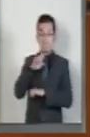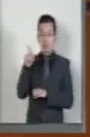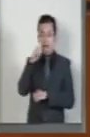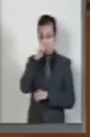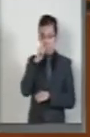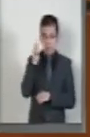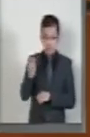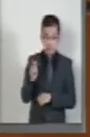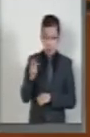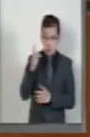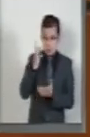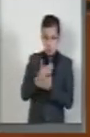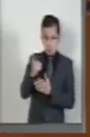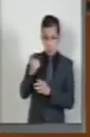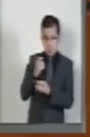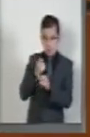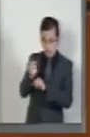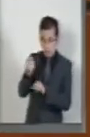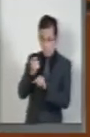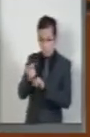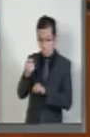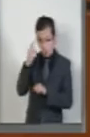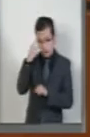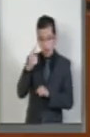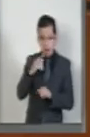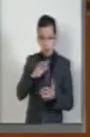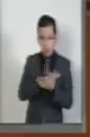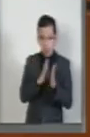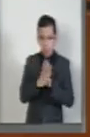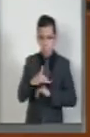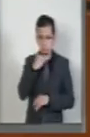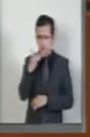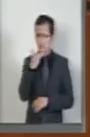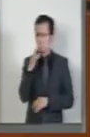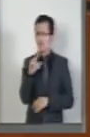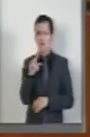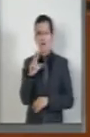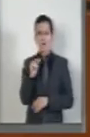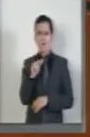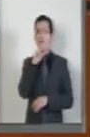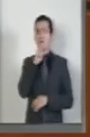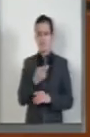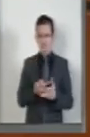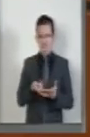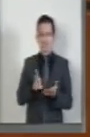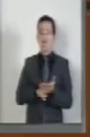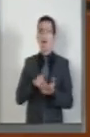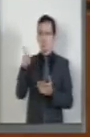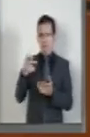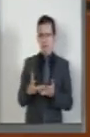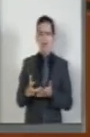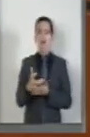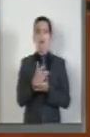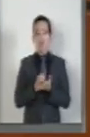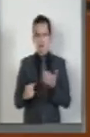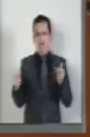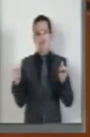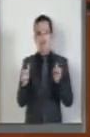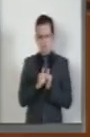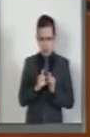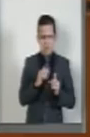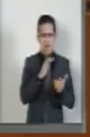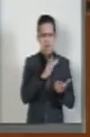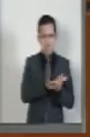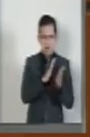únicamente como víctimas de la corrupción, sino también como beneficiarias de la corrupción. La